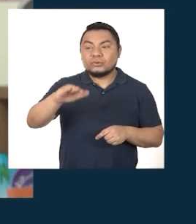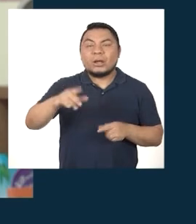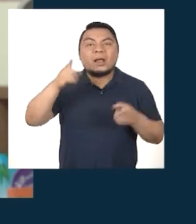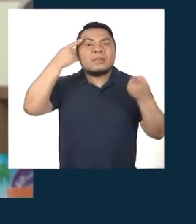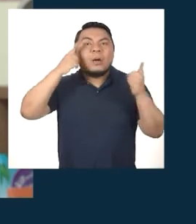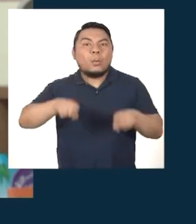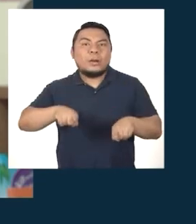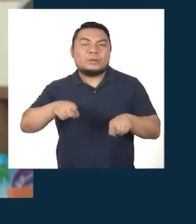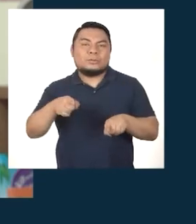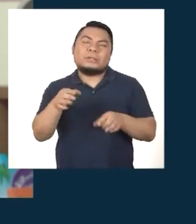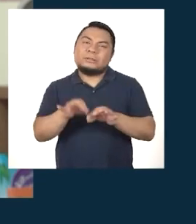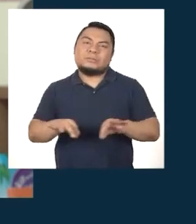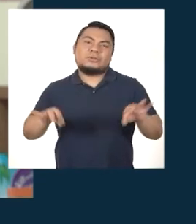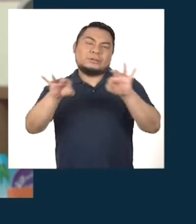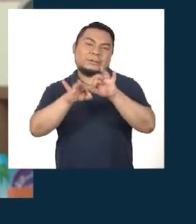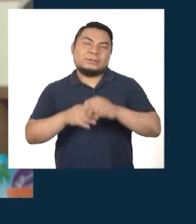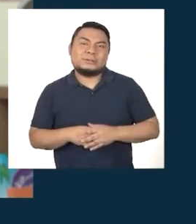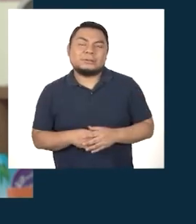muy importante.